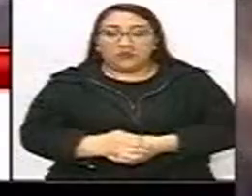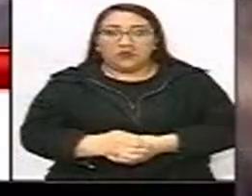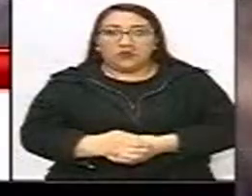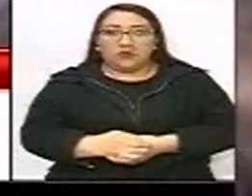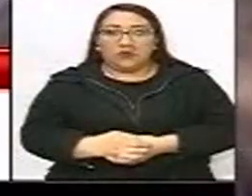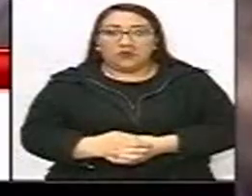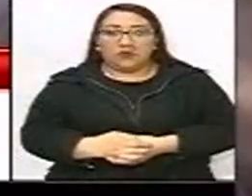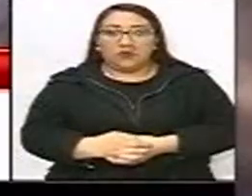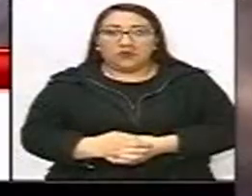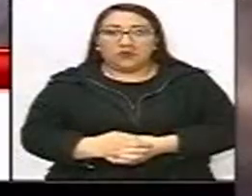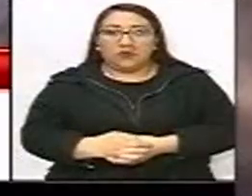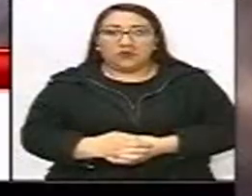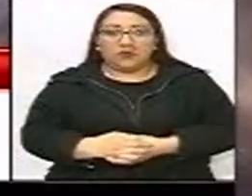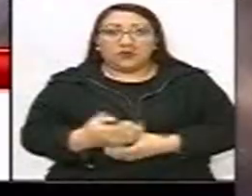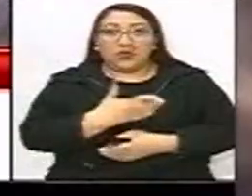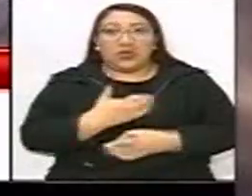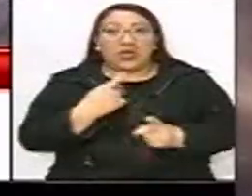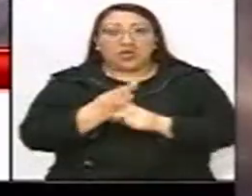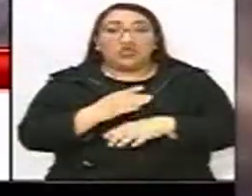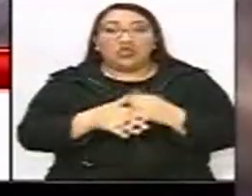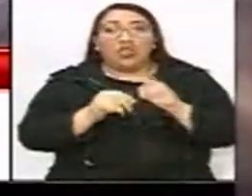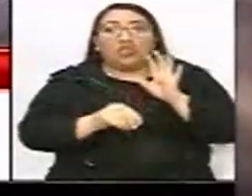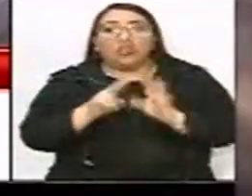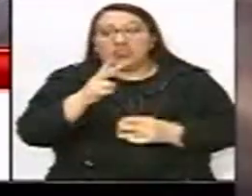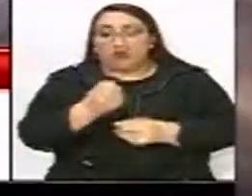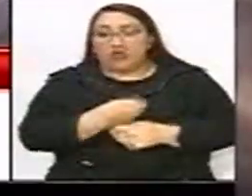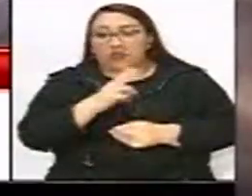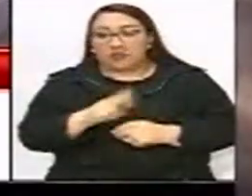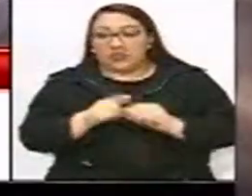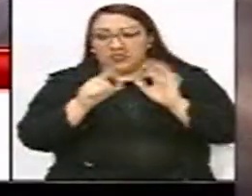Presidenta, de todo, el 12 de mayo de 2017